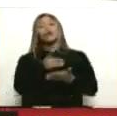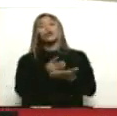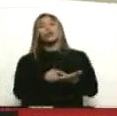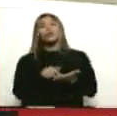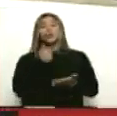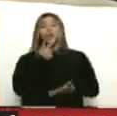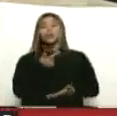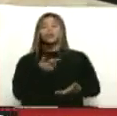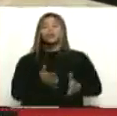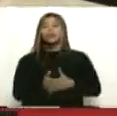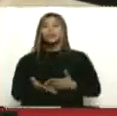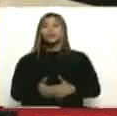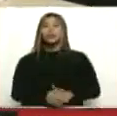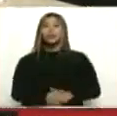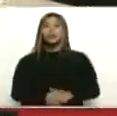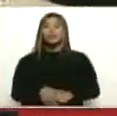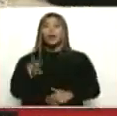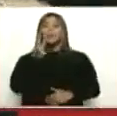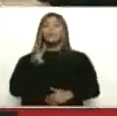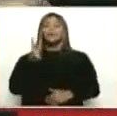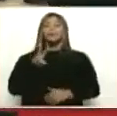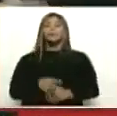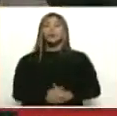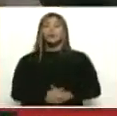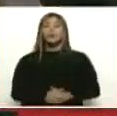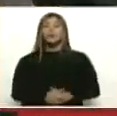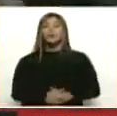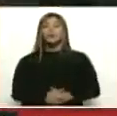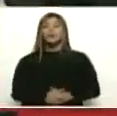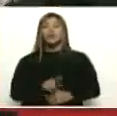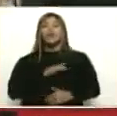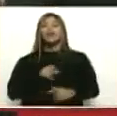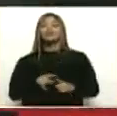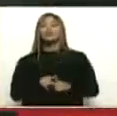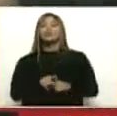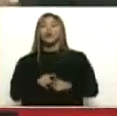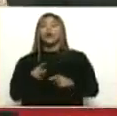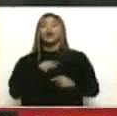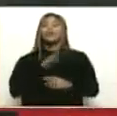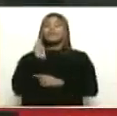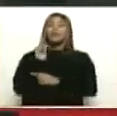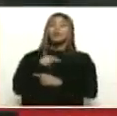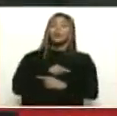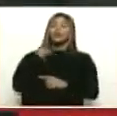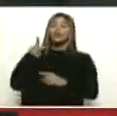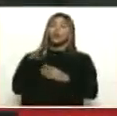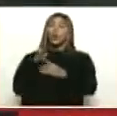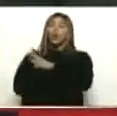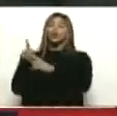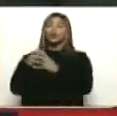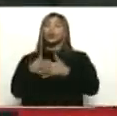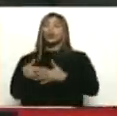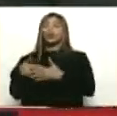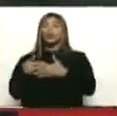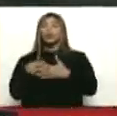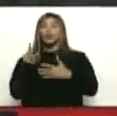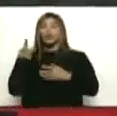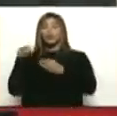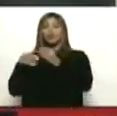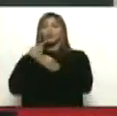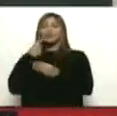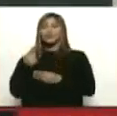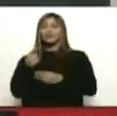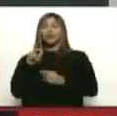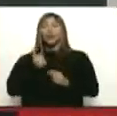el decreto que dice, el decreto establece que Venezuela es una amenaza inusual y extraordinaria, esa es la frase que nos queda. Entonces, cualquier